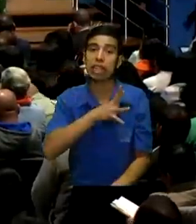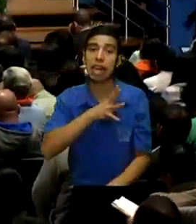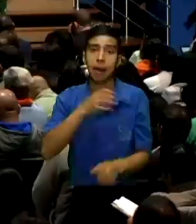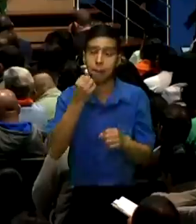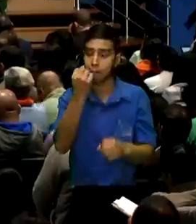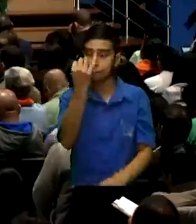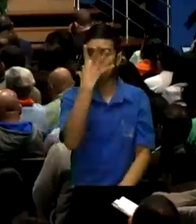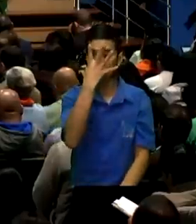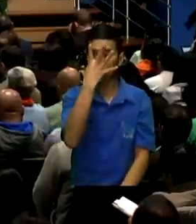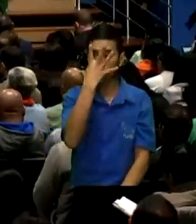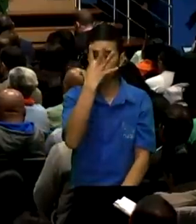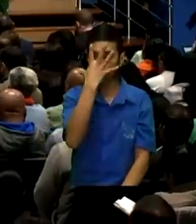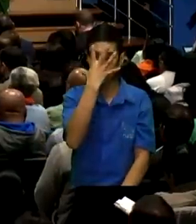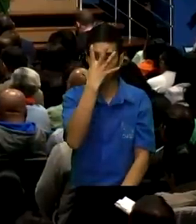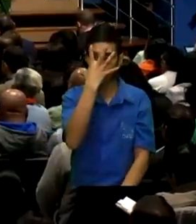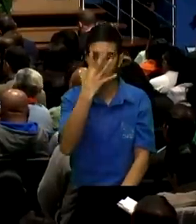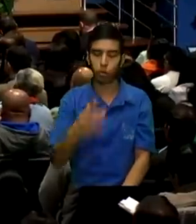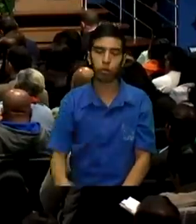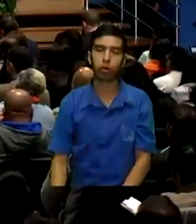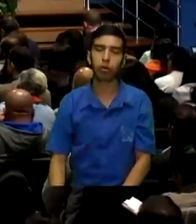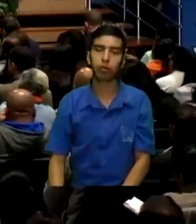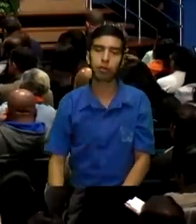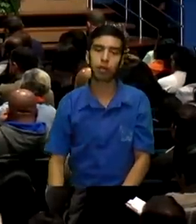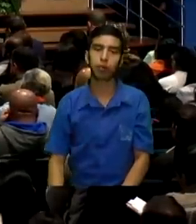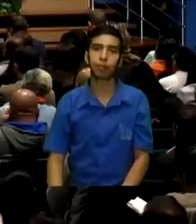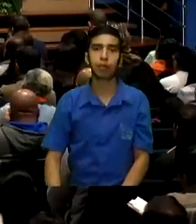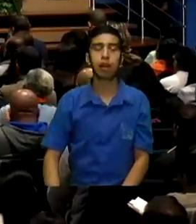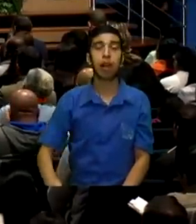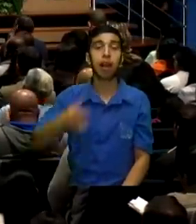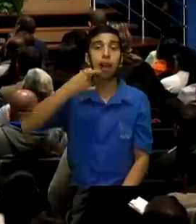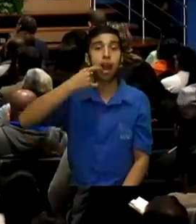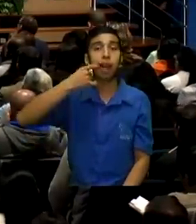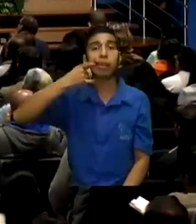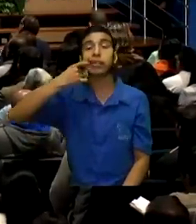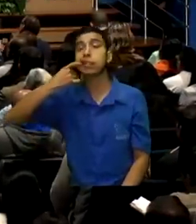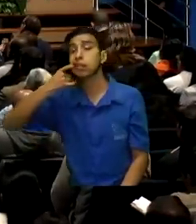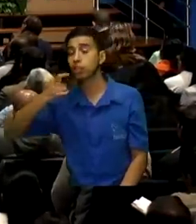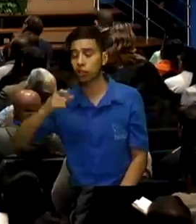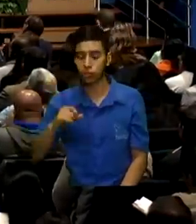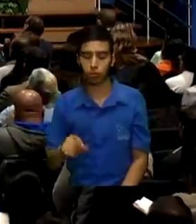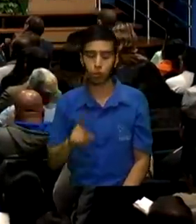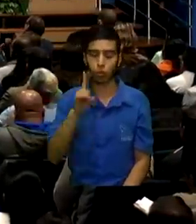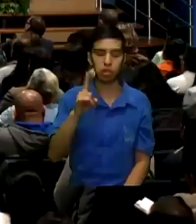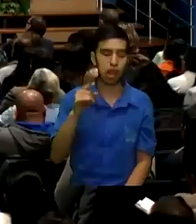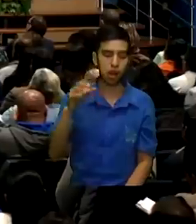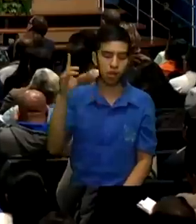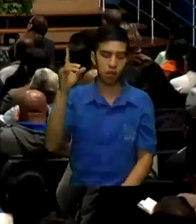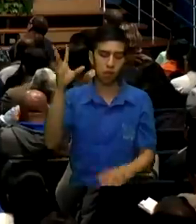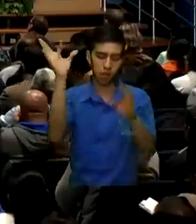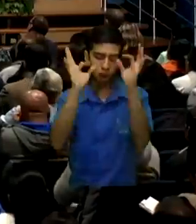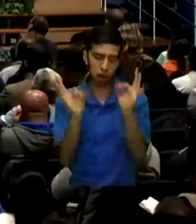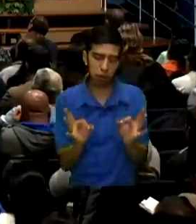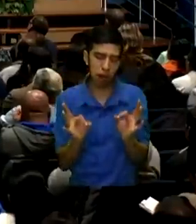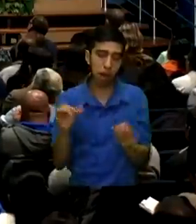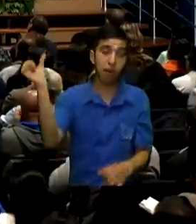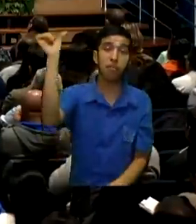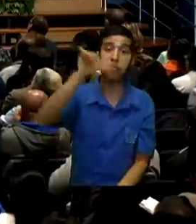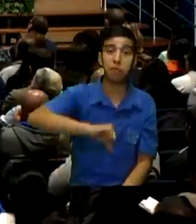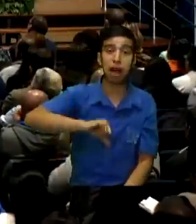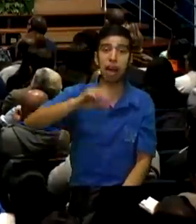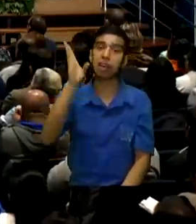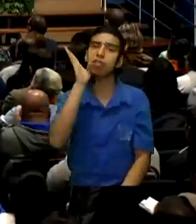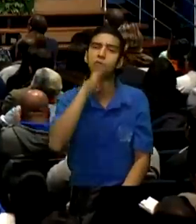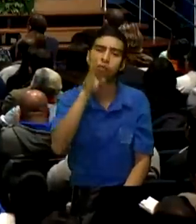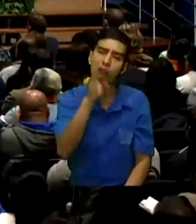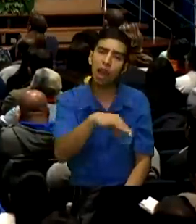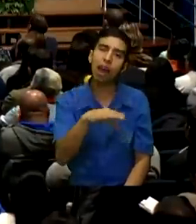Entonces la tentación puede ser una idea terrible que te está avasallando tu mente y te despiertas y ya tienes eso, te vas a acostar y tienes esa